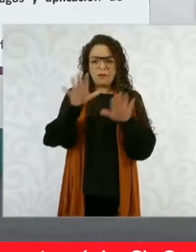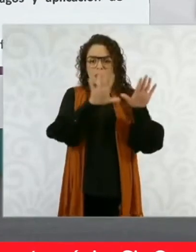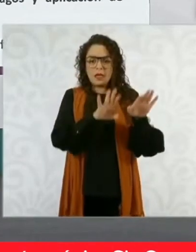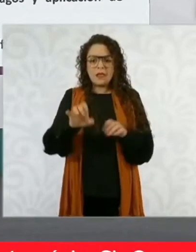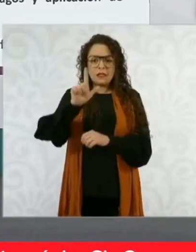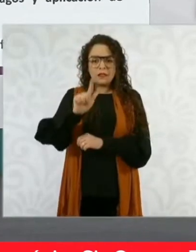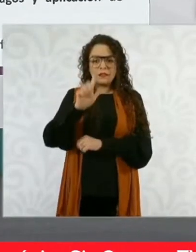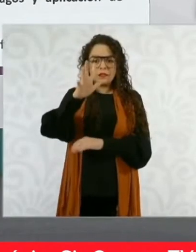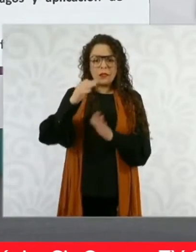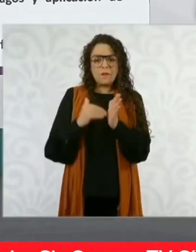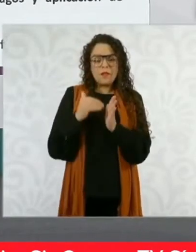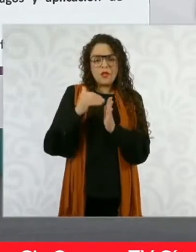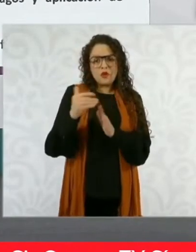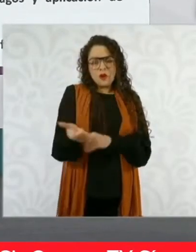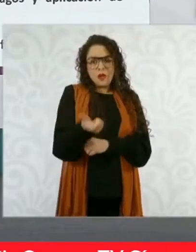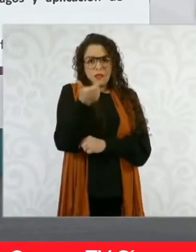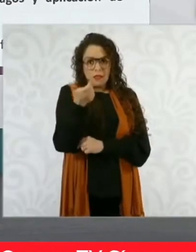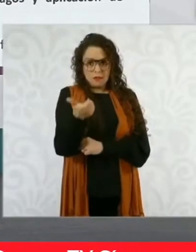de pesos.